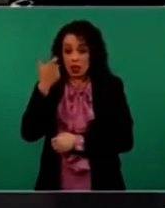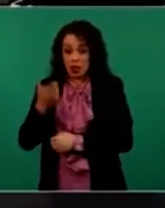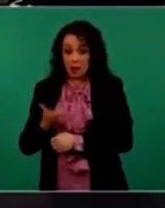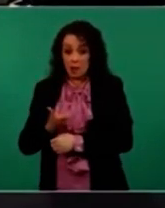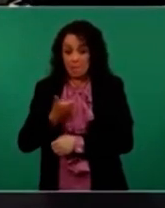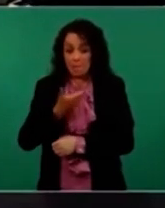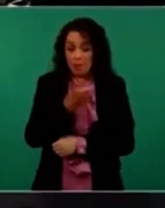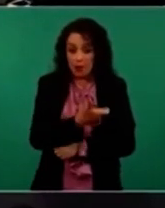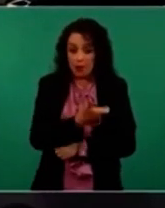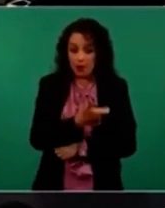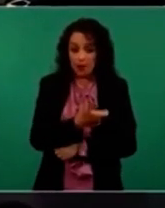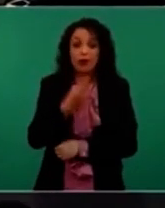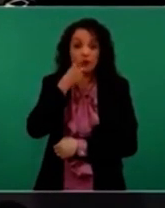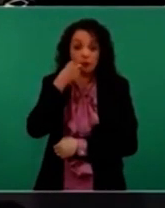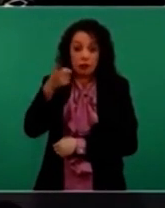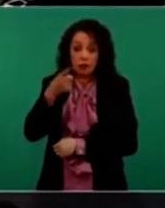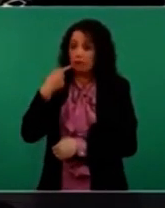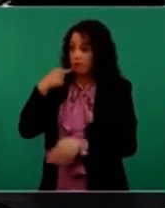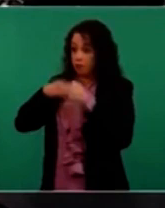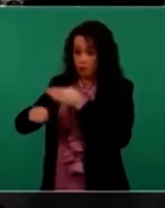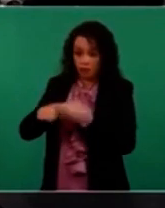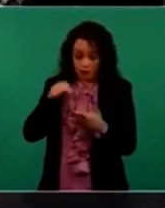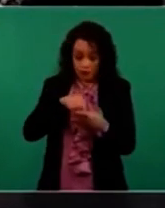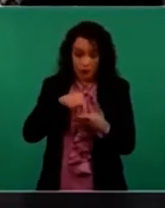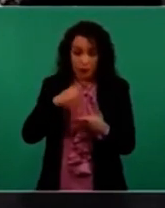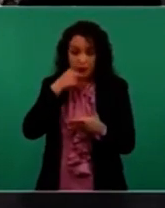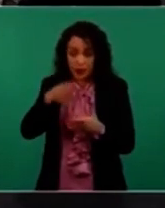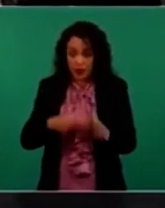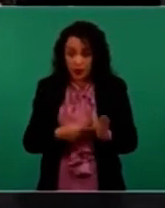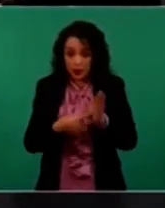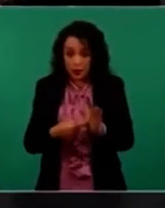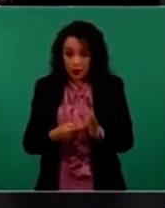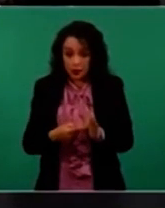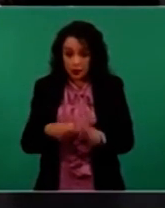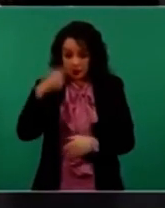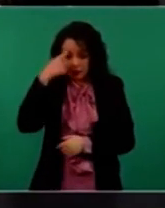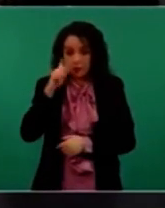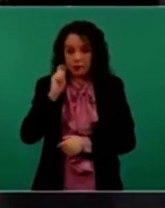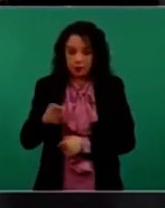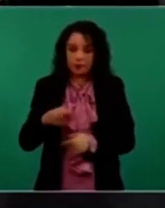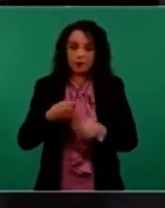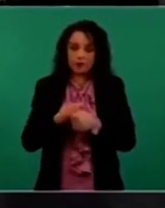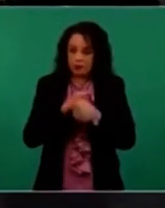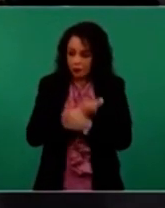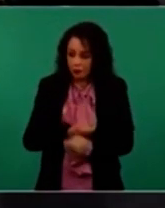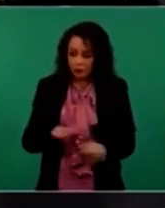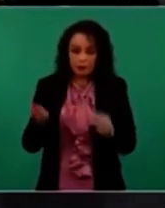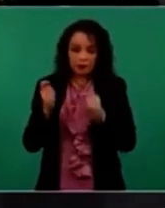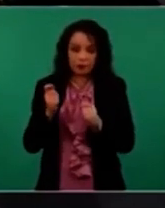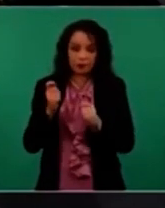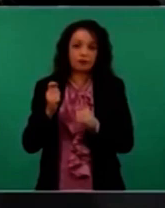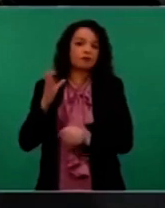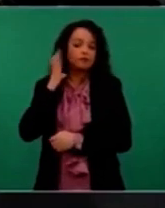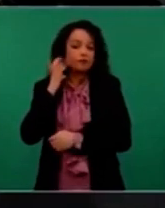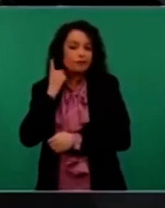Eso es lo que está en la denuncia. Para repartirle a los legisladores de su partido